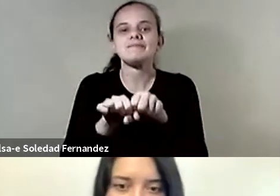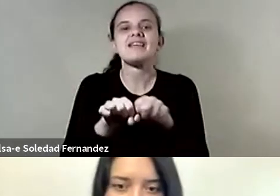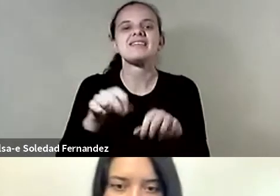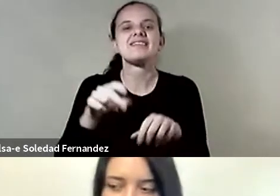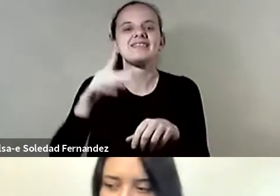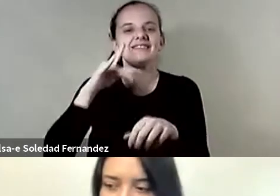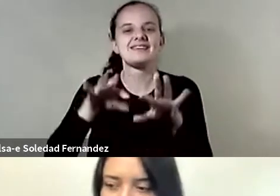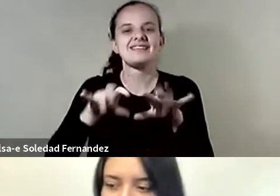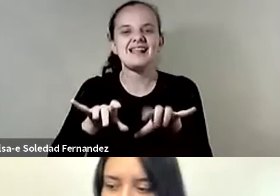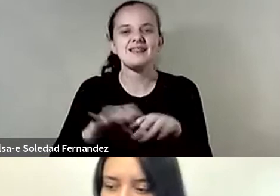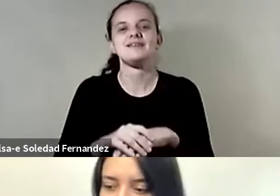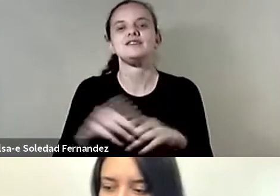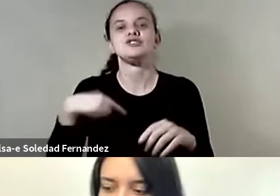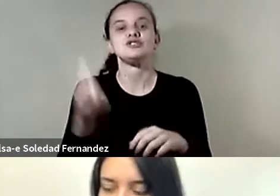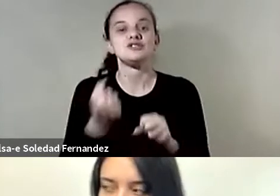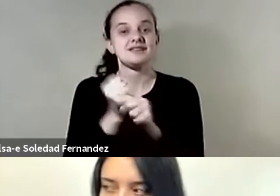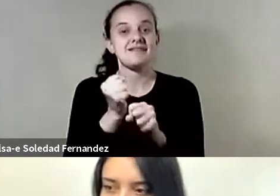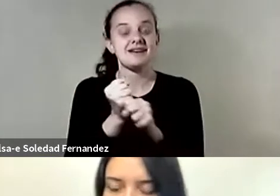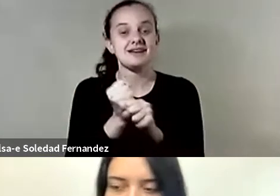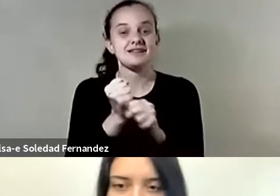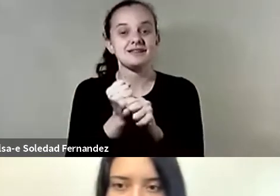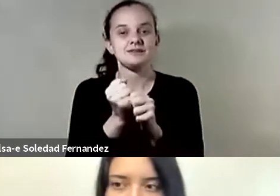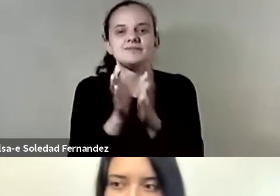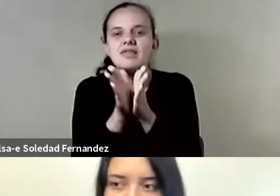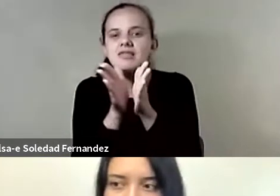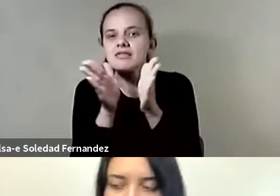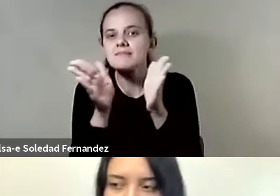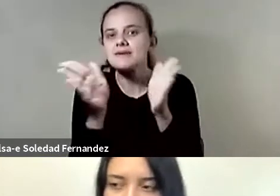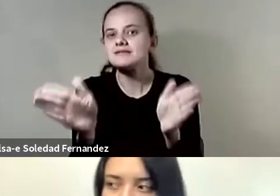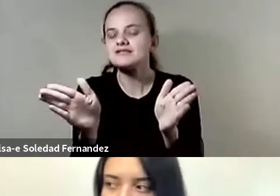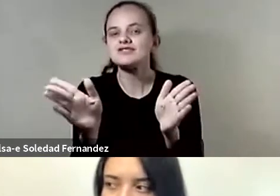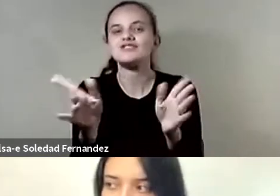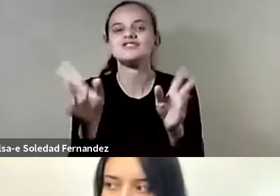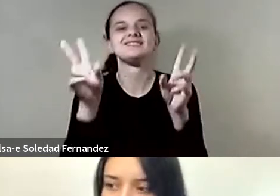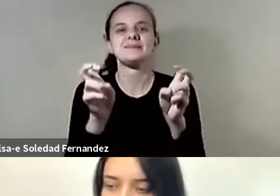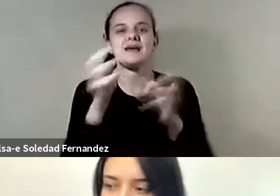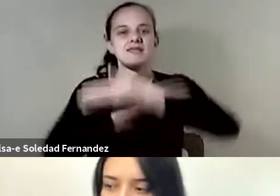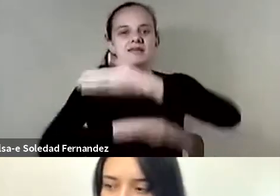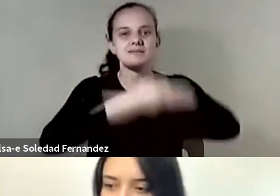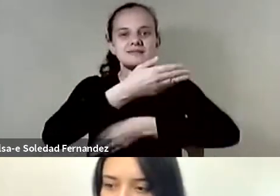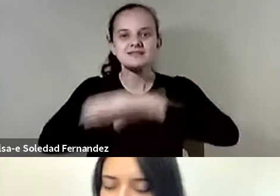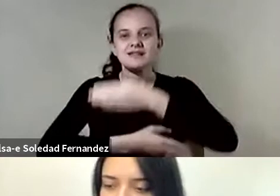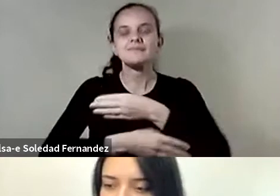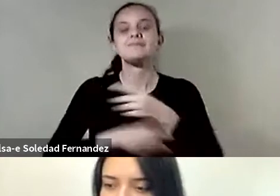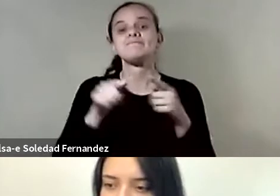en este momento la brecha de la dimensión de la discapacidad, por lo